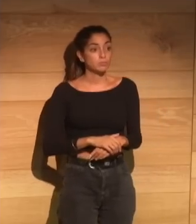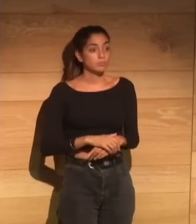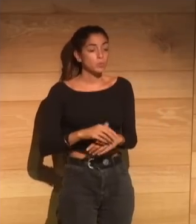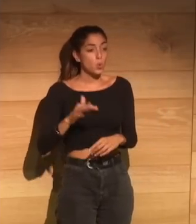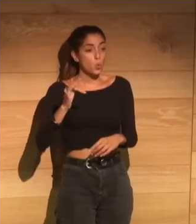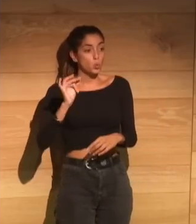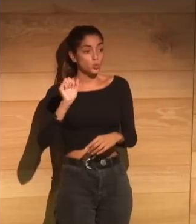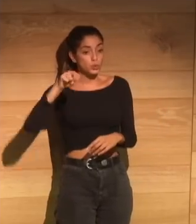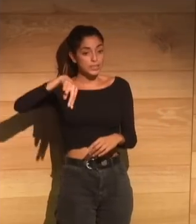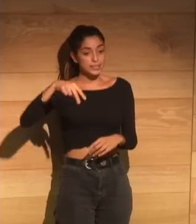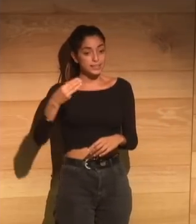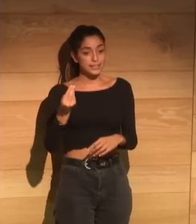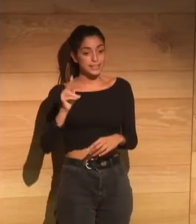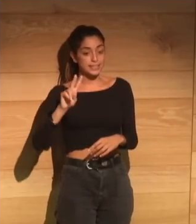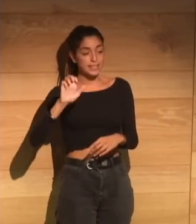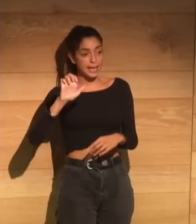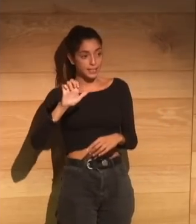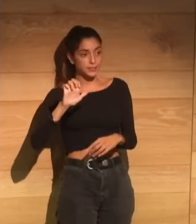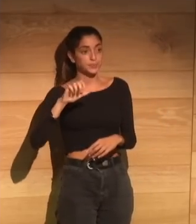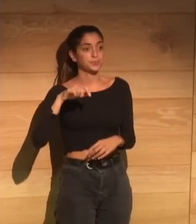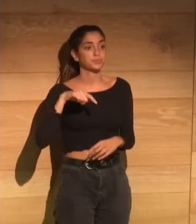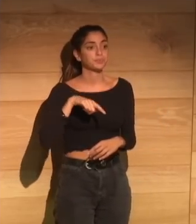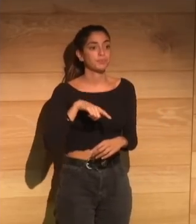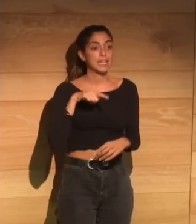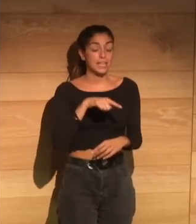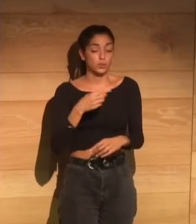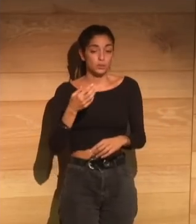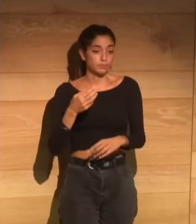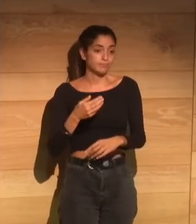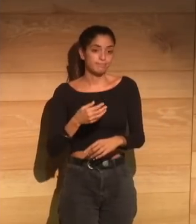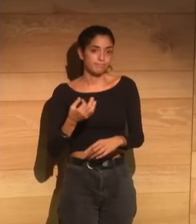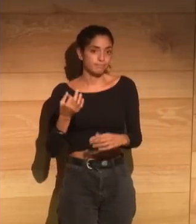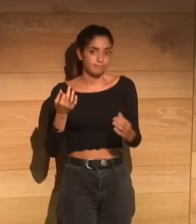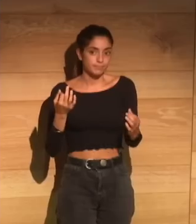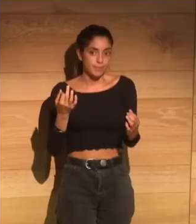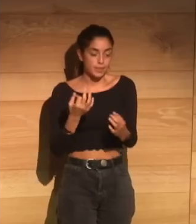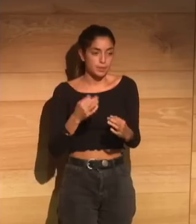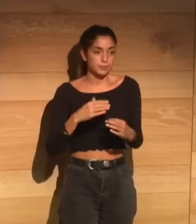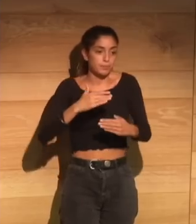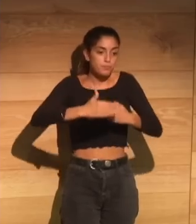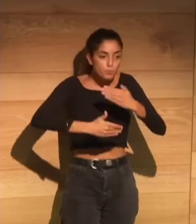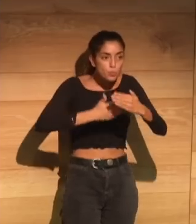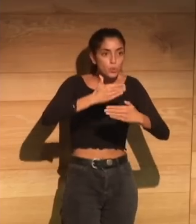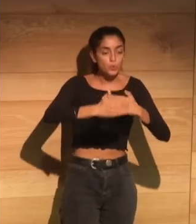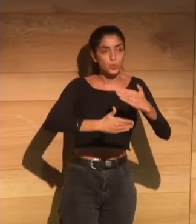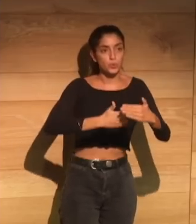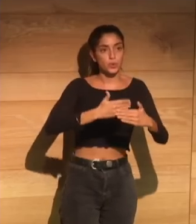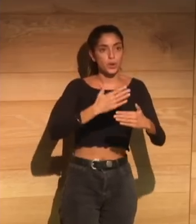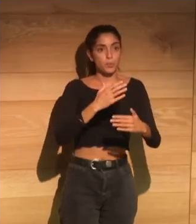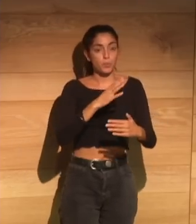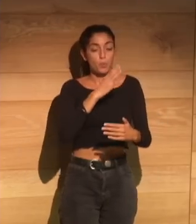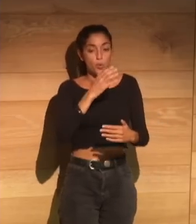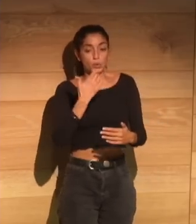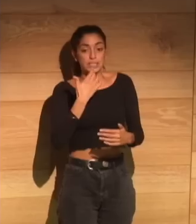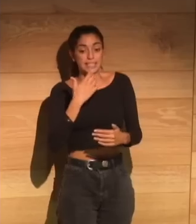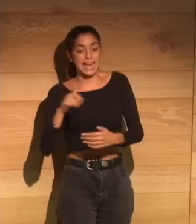tanque. Un carro de combate, un tanque. Ya ves. Un tanque. Y esto evidentemente evoluciona, porque si lo pone en marcha Leonardo a principios